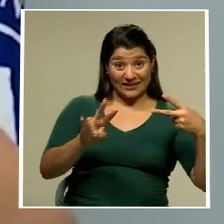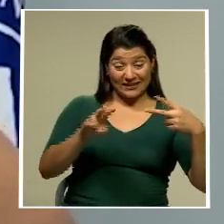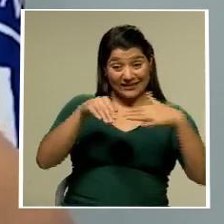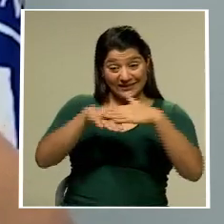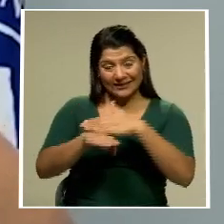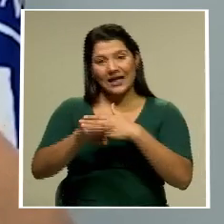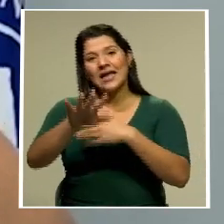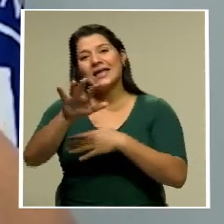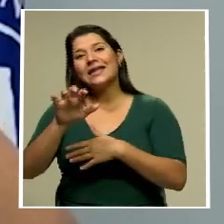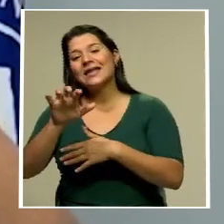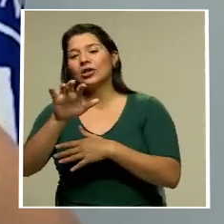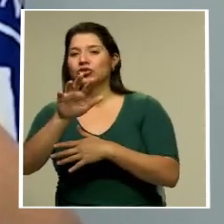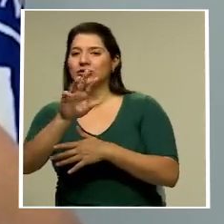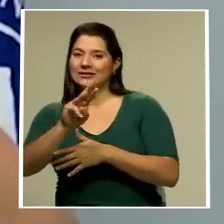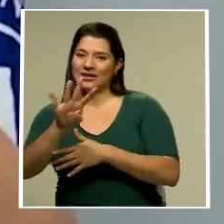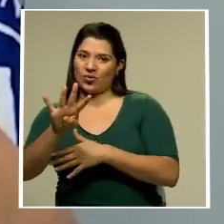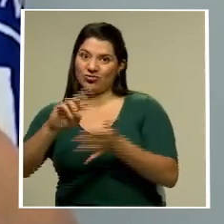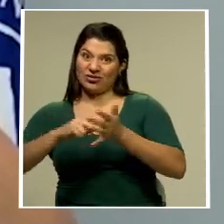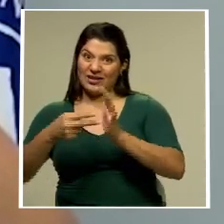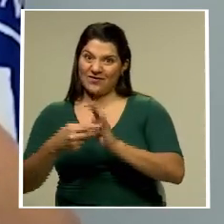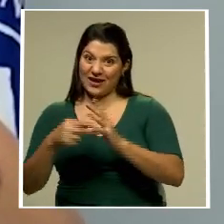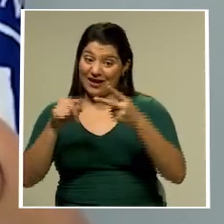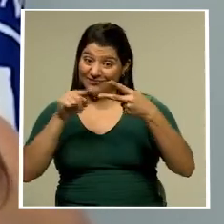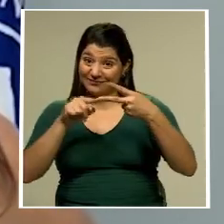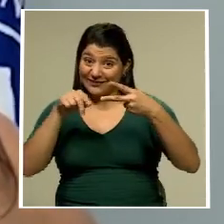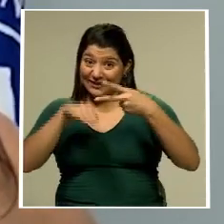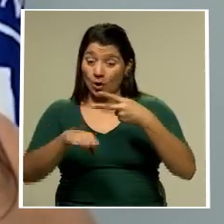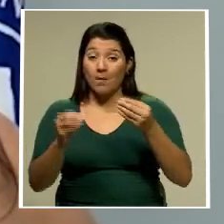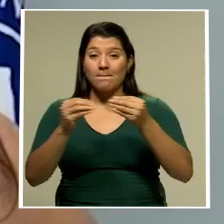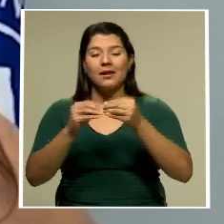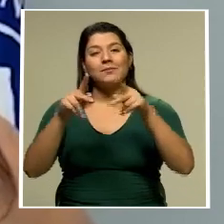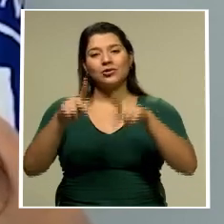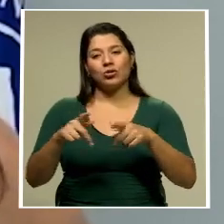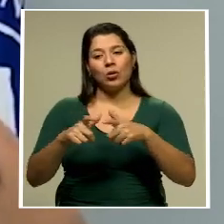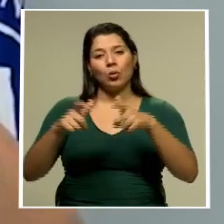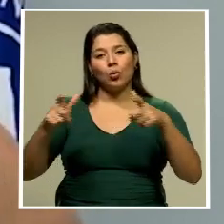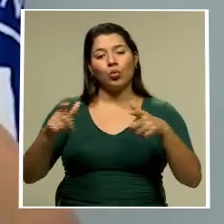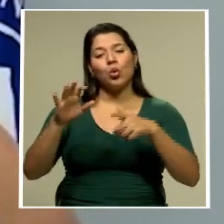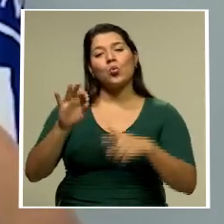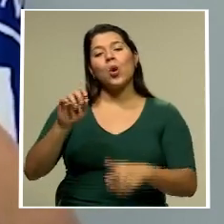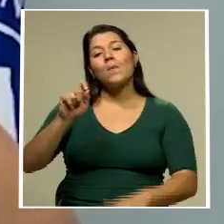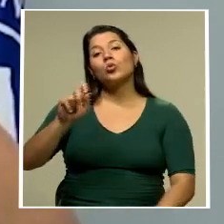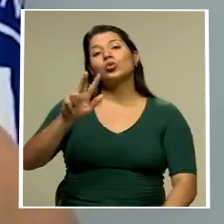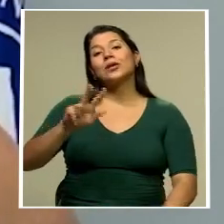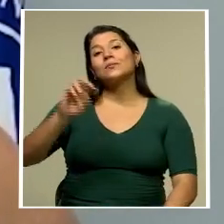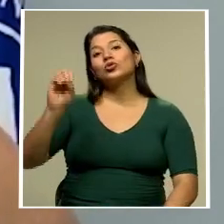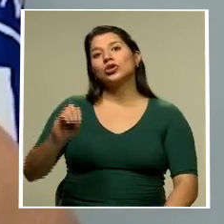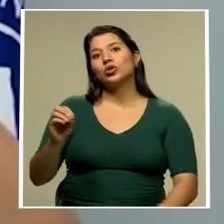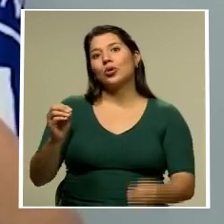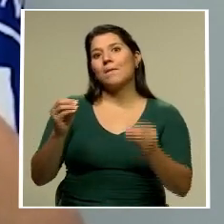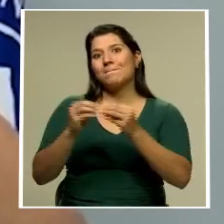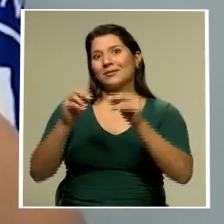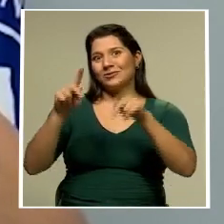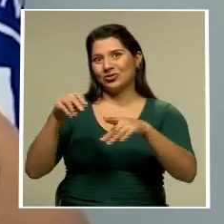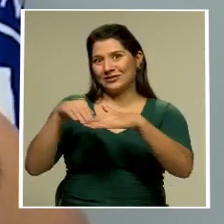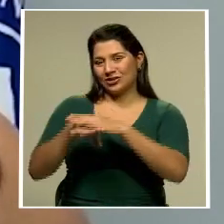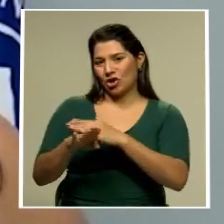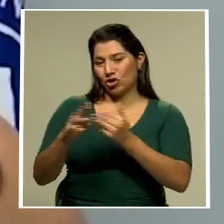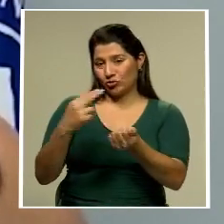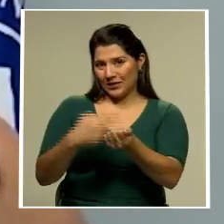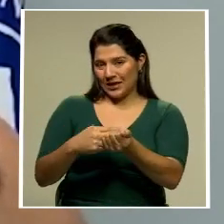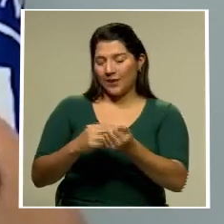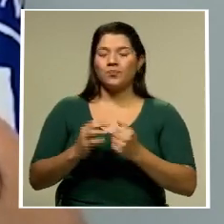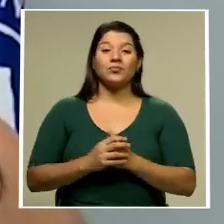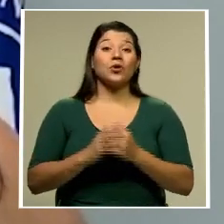Esto advierte un aumento del 9,3% de nuevos ingresos hospitalarios. En lo que respecta